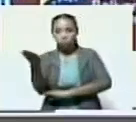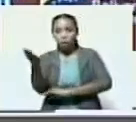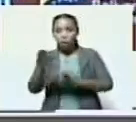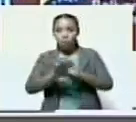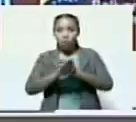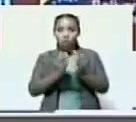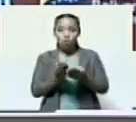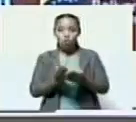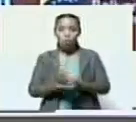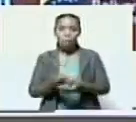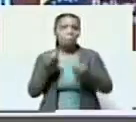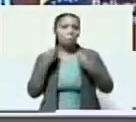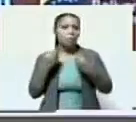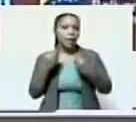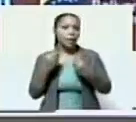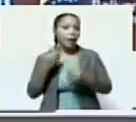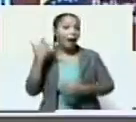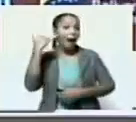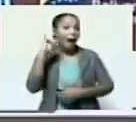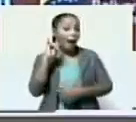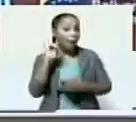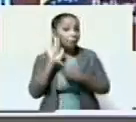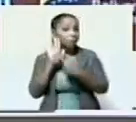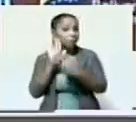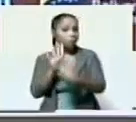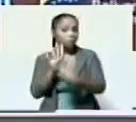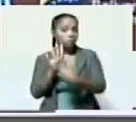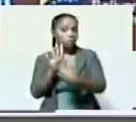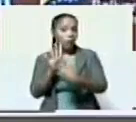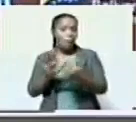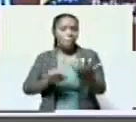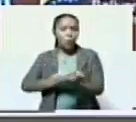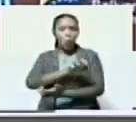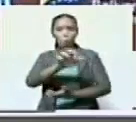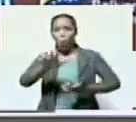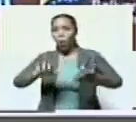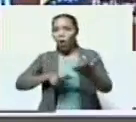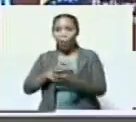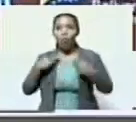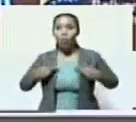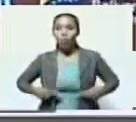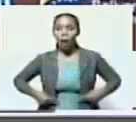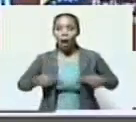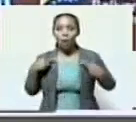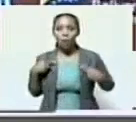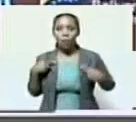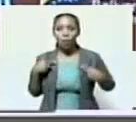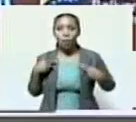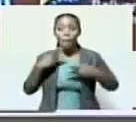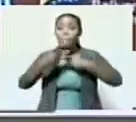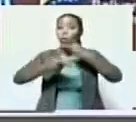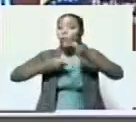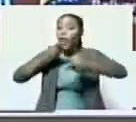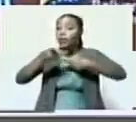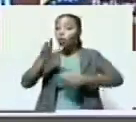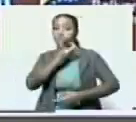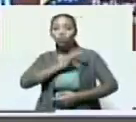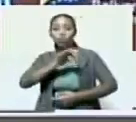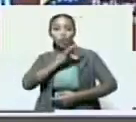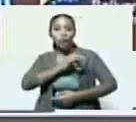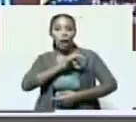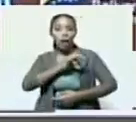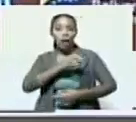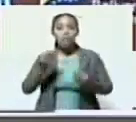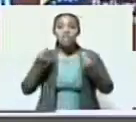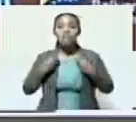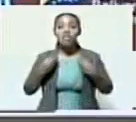mundo, para que se tenga dimensión del problema humanitario, político, social que